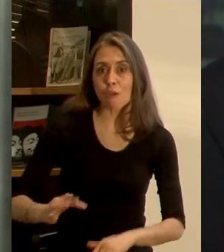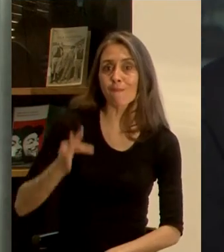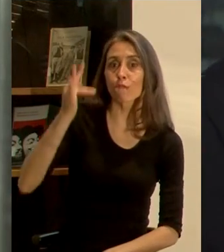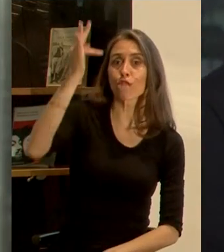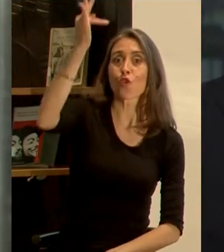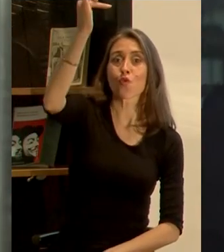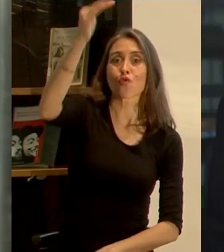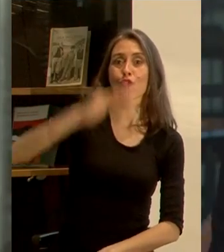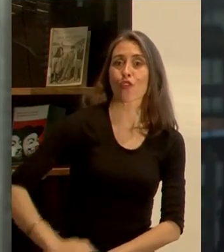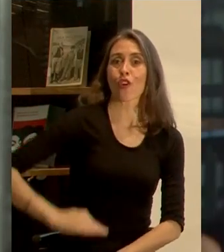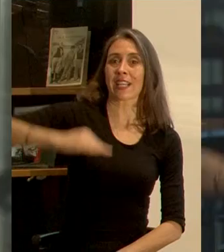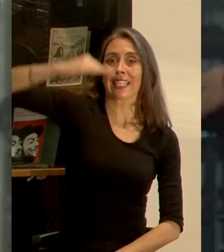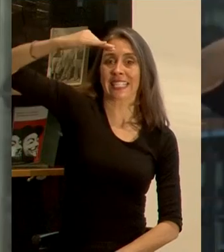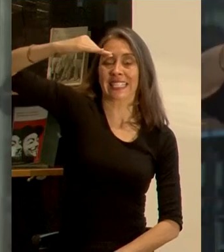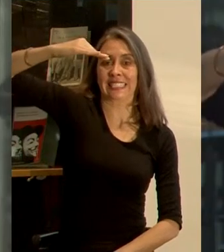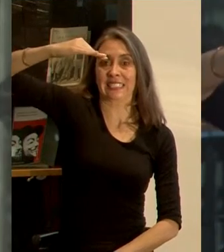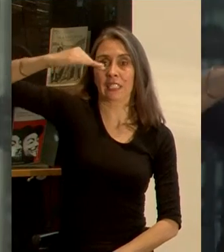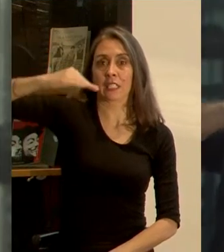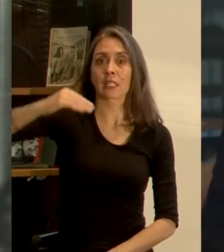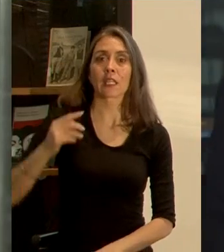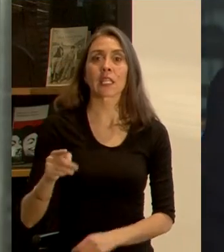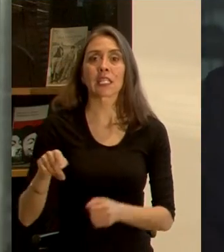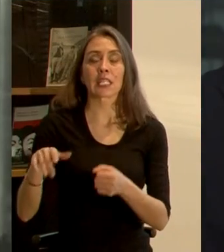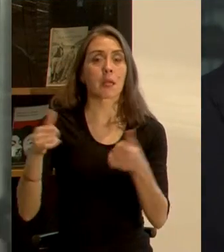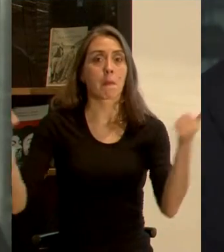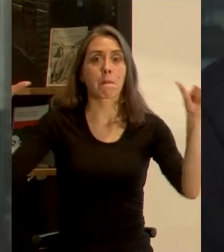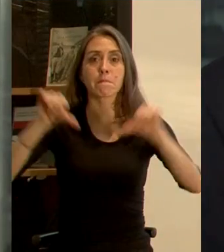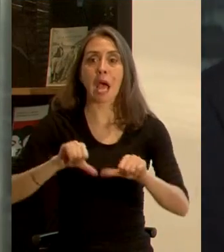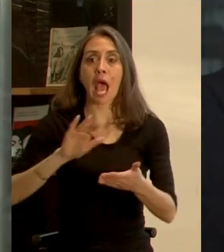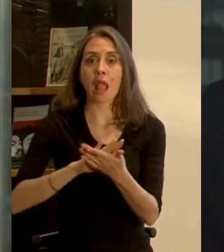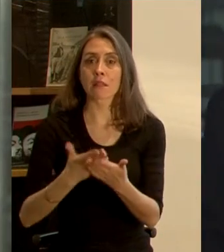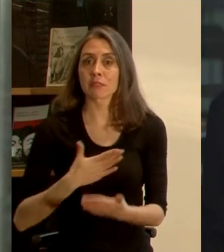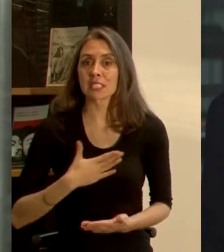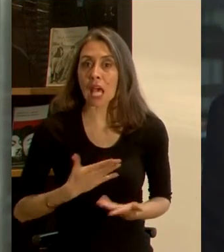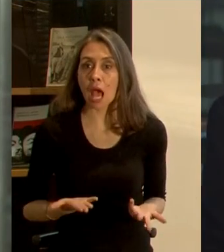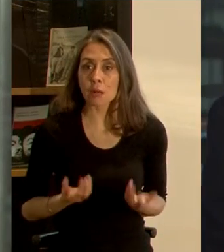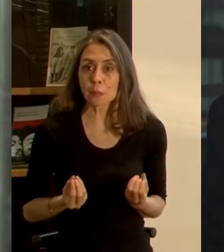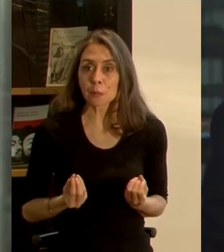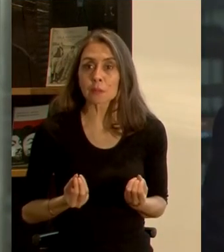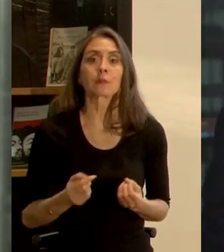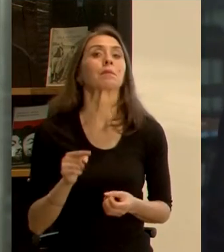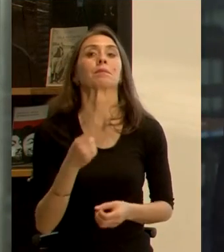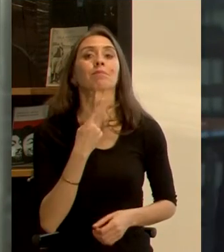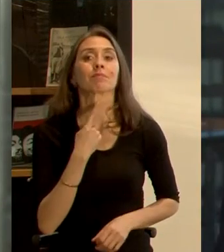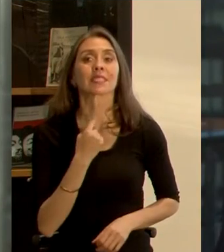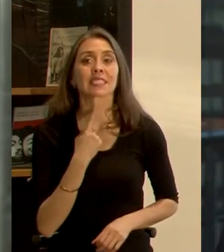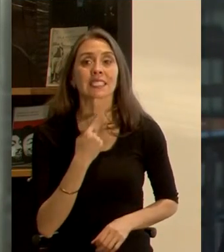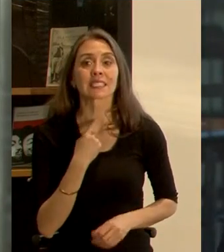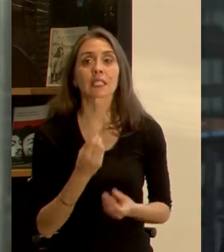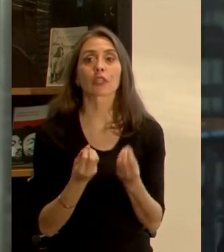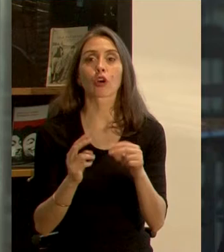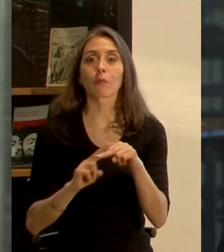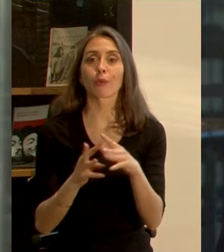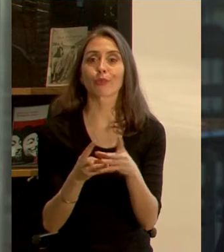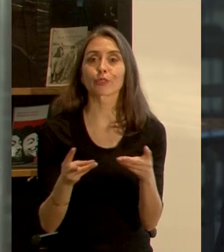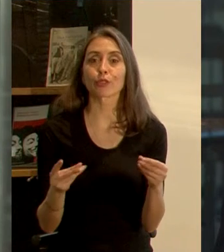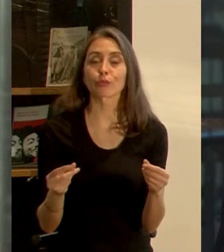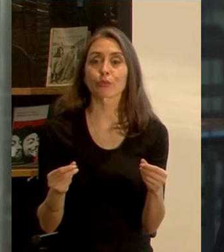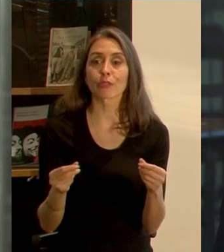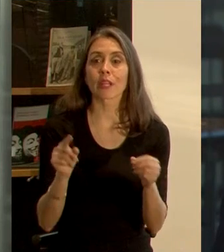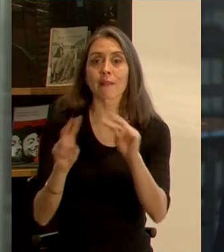tengan 56 años, van a vivir una situación desastrosa si no hacemos nada. Pero aquí lo interesante, que hoy día esto no se resuelve en los